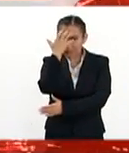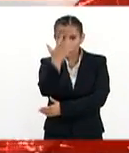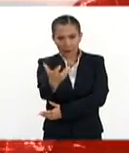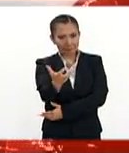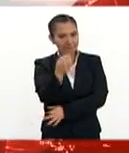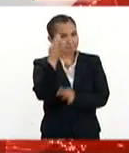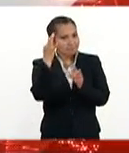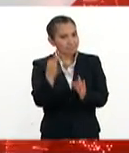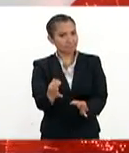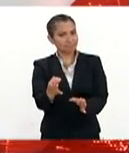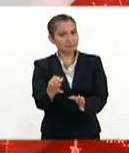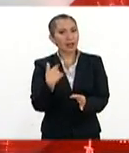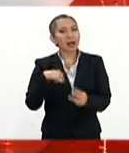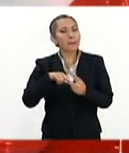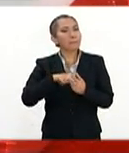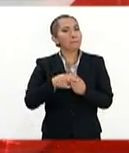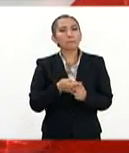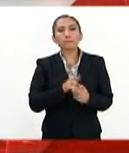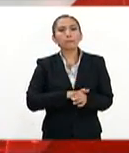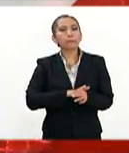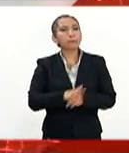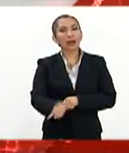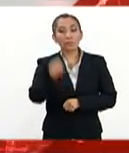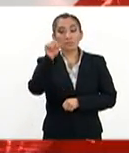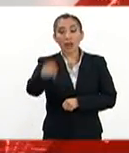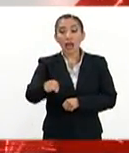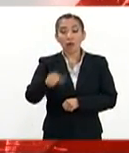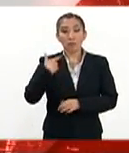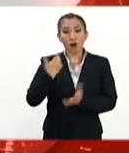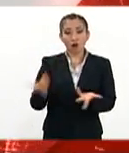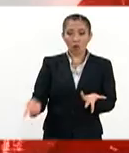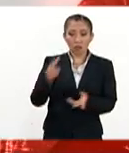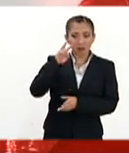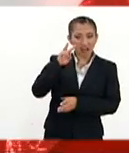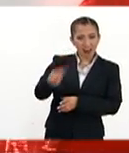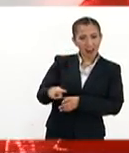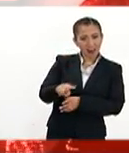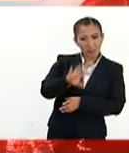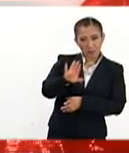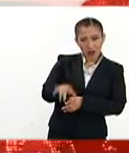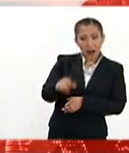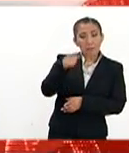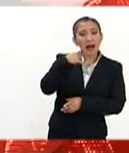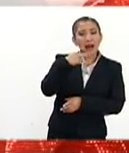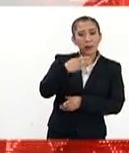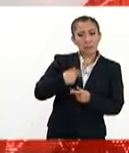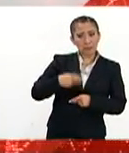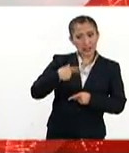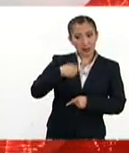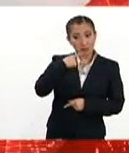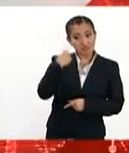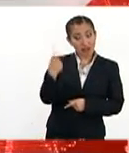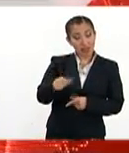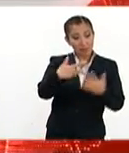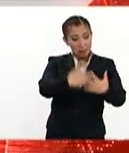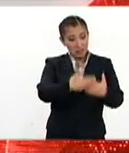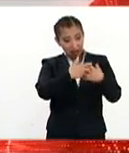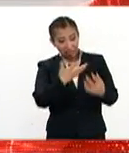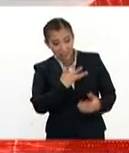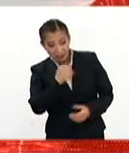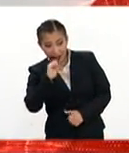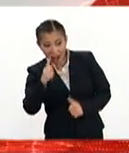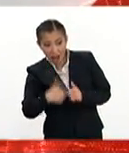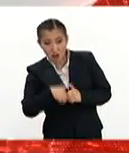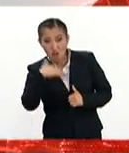serios, empezando por la muerte civil para funcionarios y empresas que cometan actos